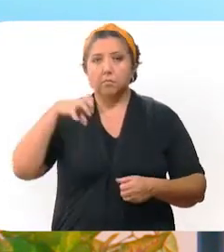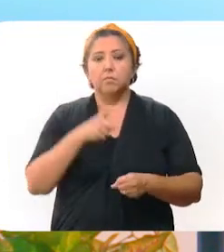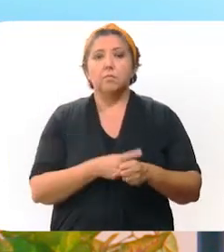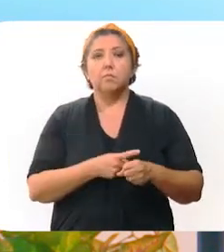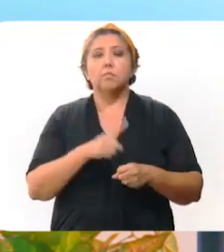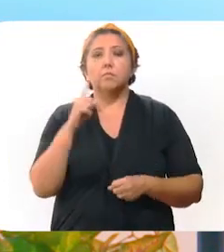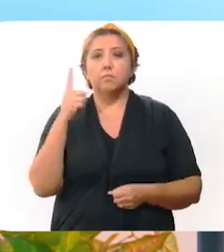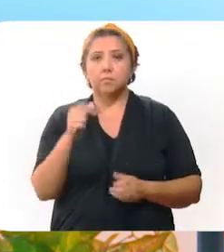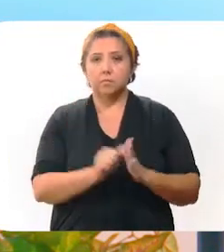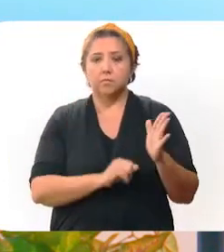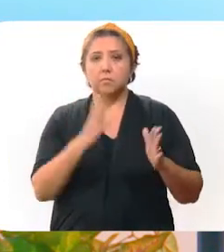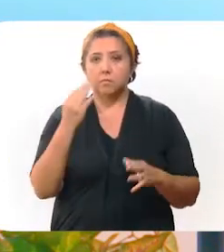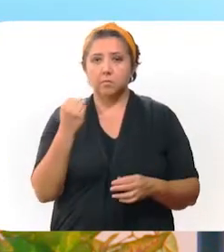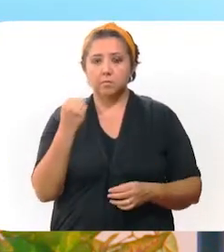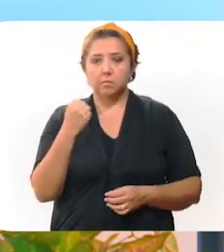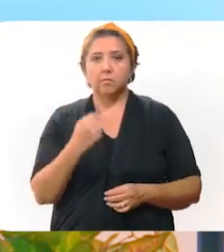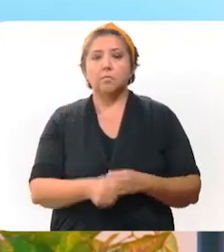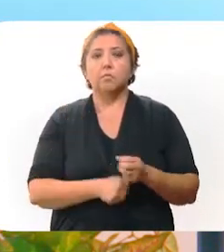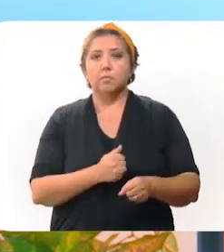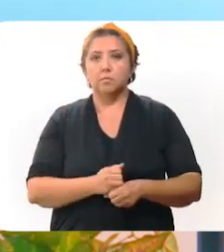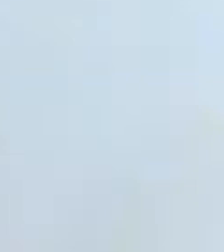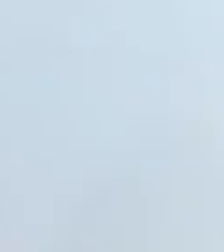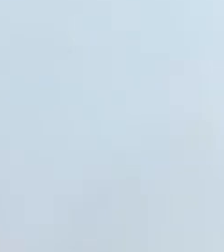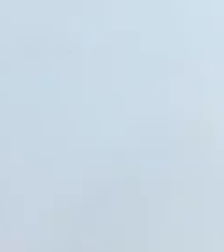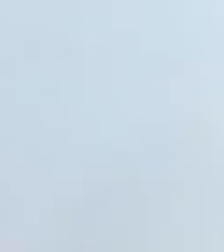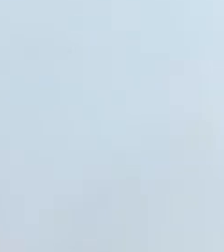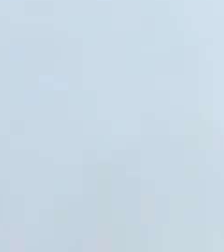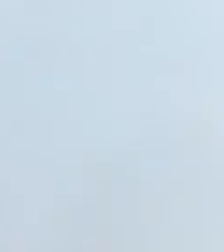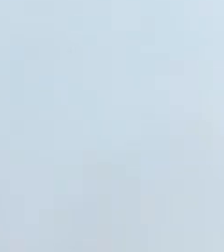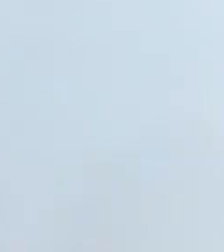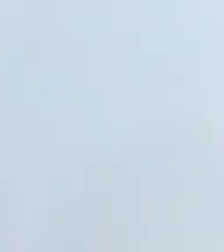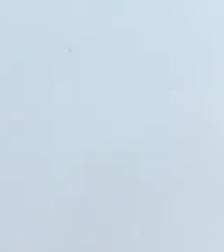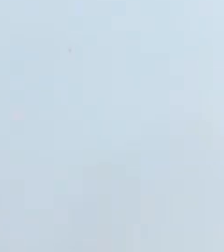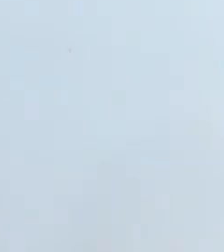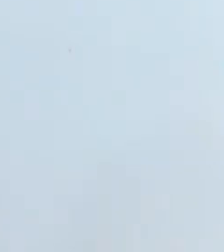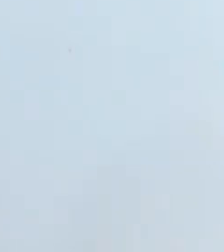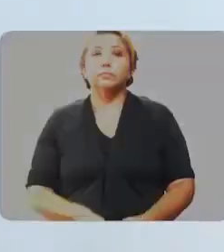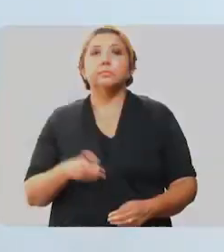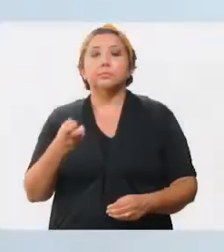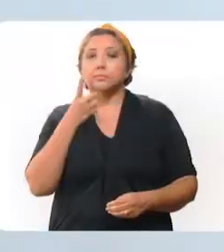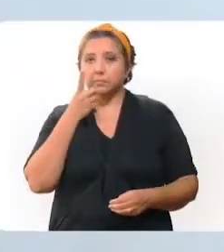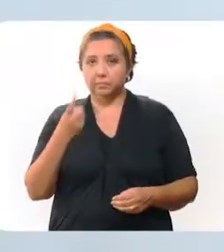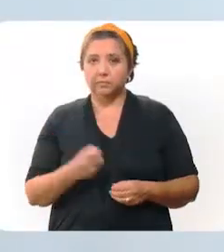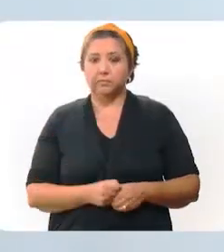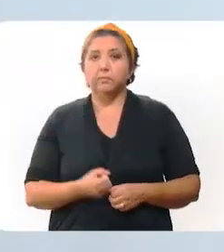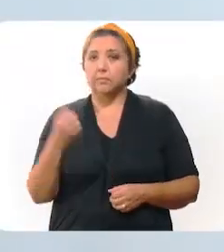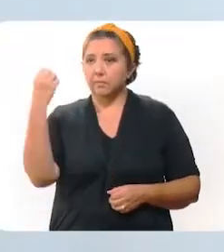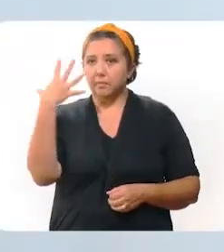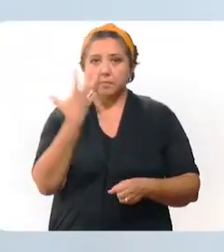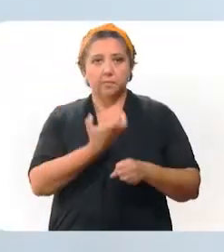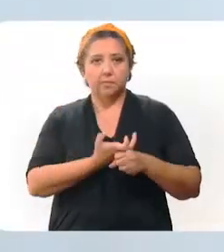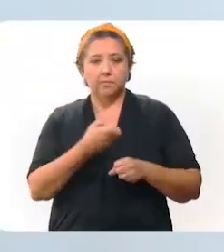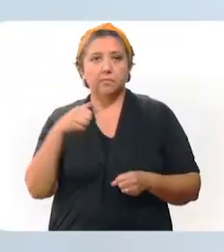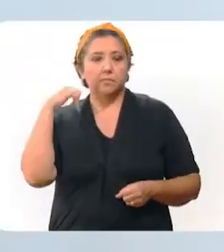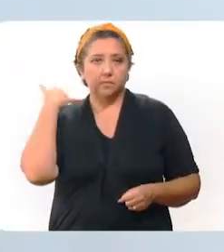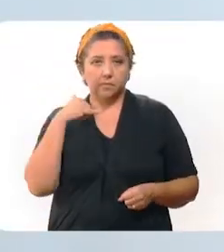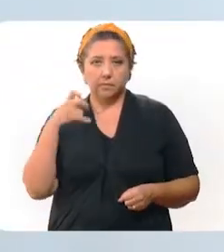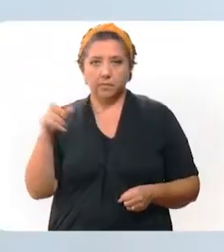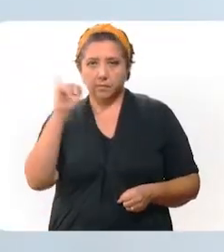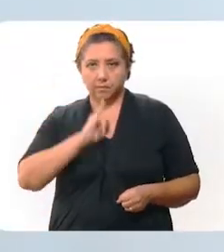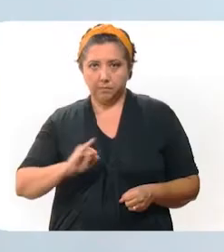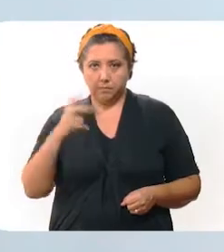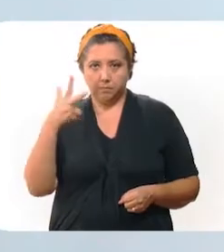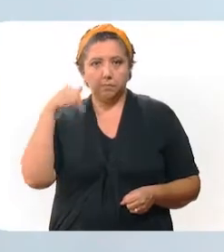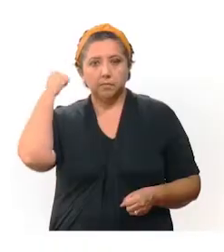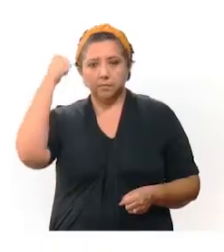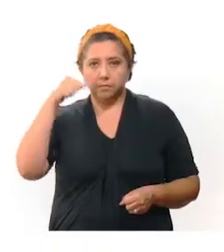edad de los casos es de 1 mes a 99 años. Hasta aquí el reporte, secretario. Estos son los indicadores del semáforo estatal de Yucatán este jueves